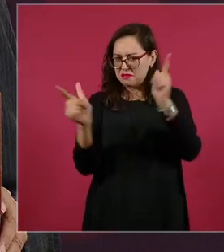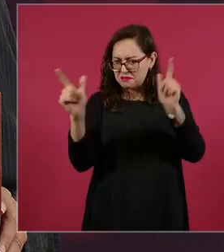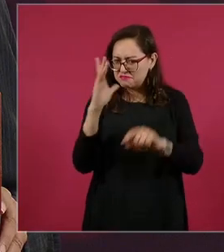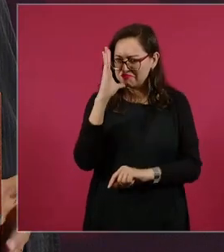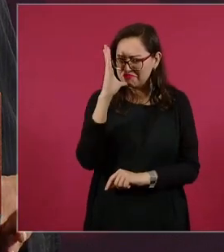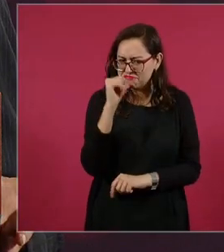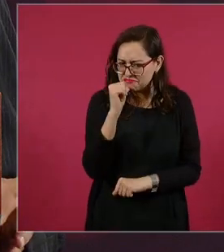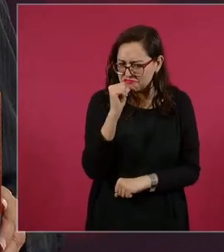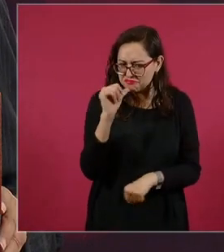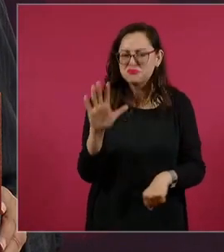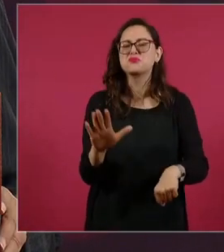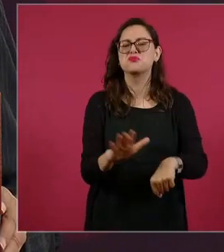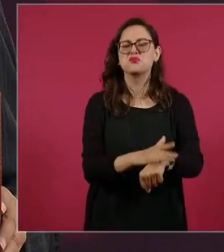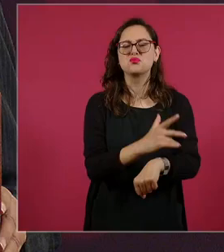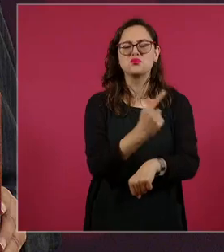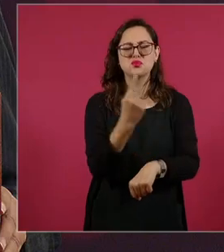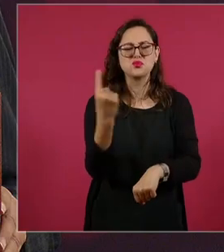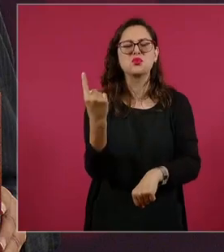¿por qué?